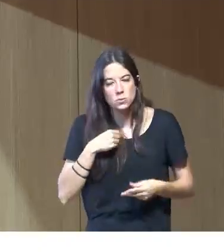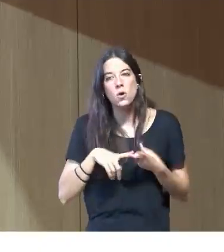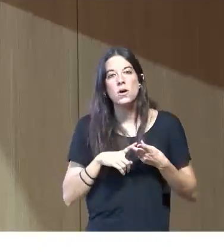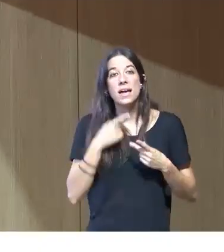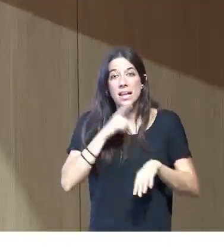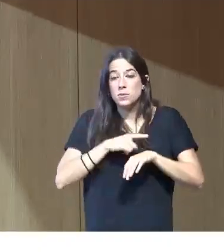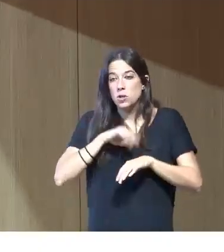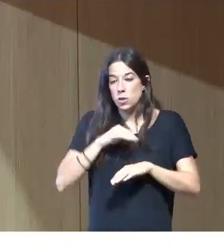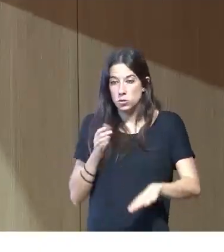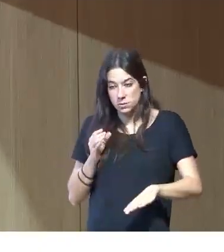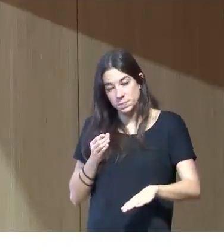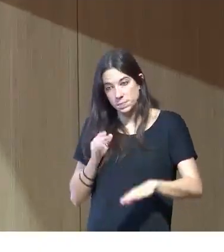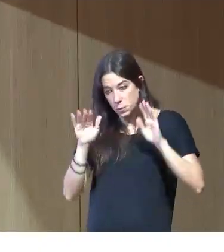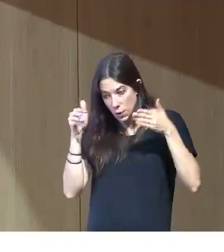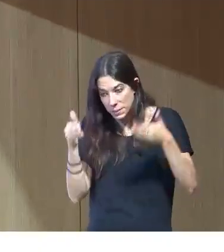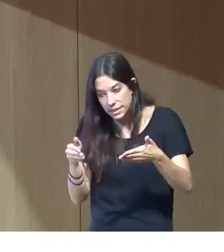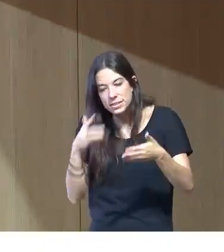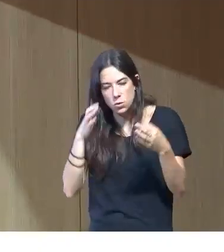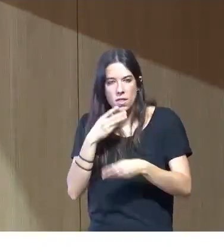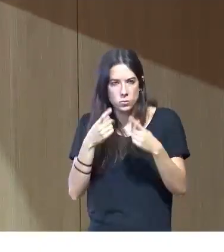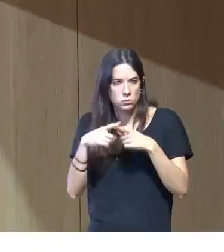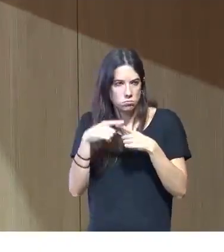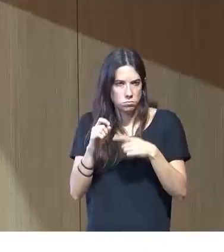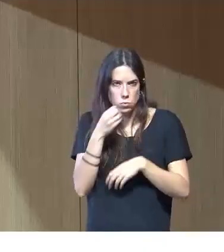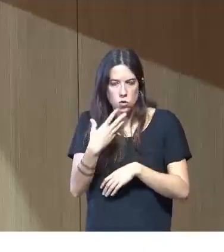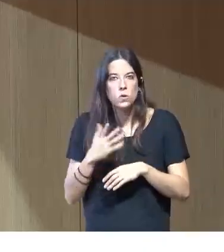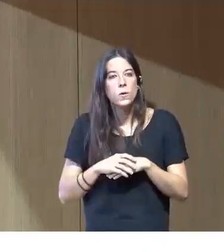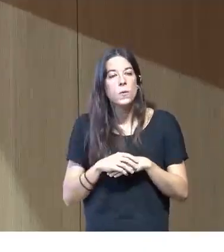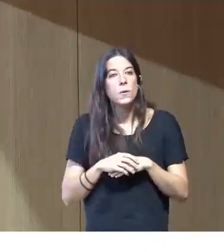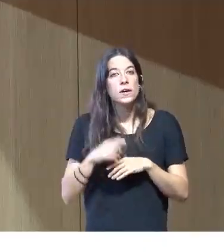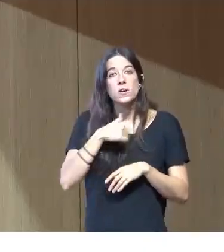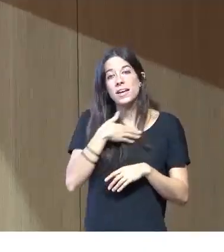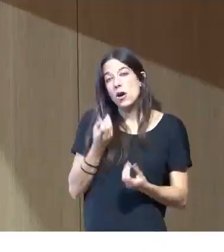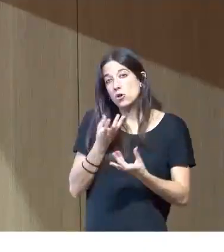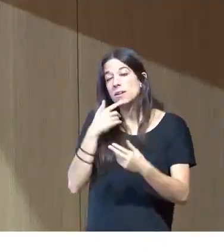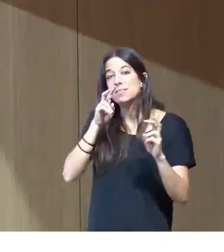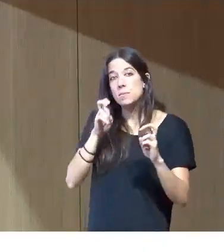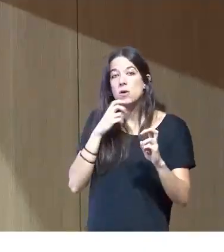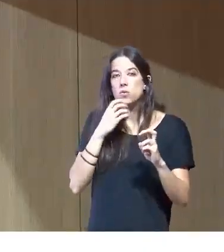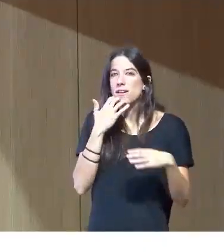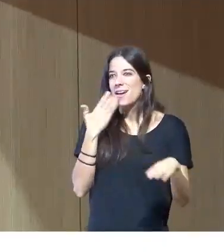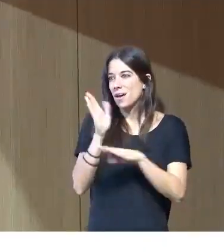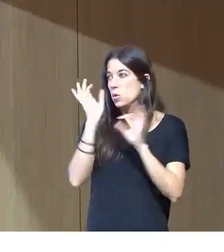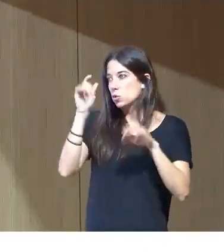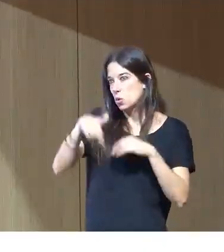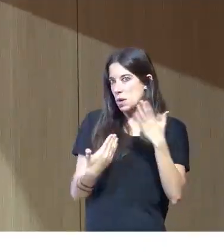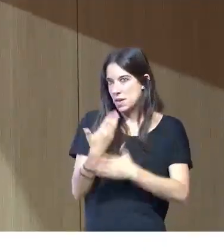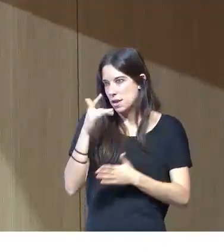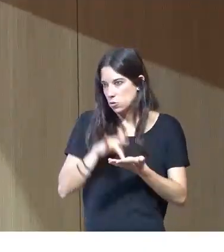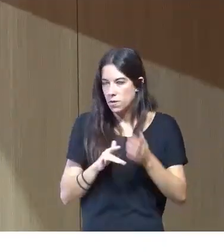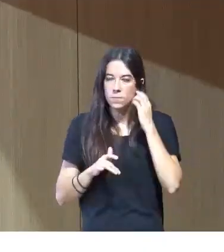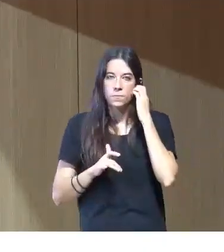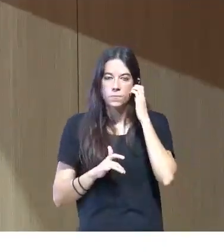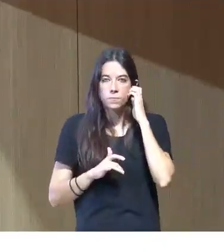invertir ahí seguro que a futuro Pues tendrá los resultados y yo quería contar despedirme con un ejemplo que me ha pasado esta mañana justo porque estamos justo con